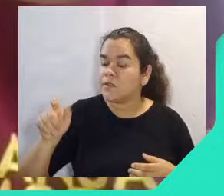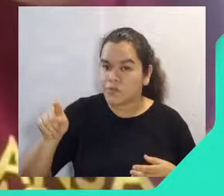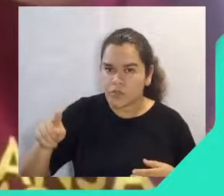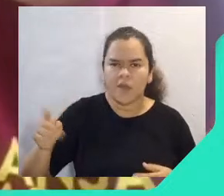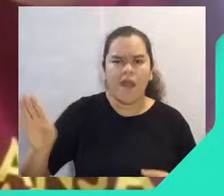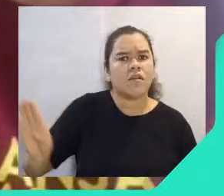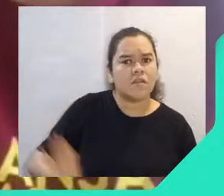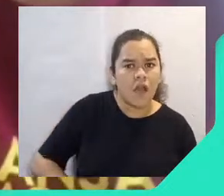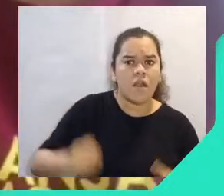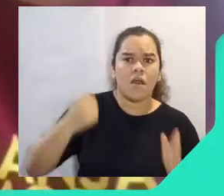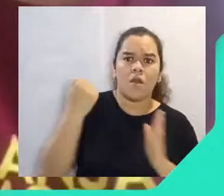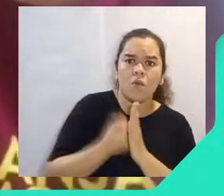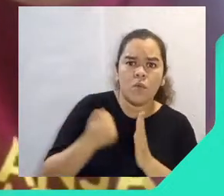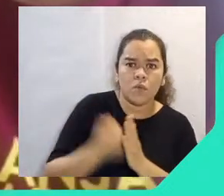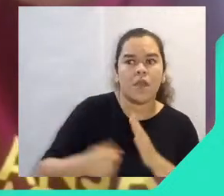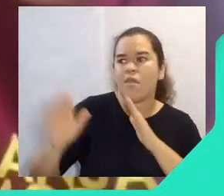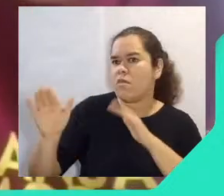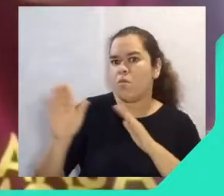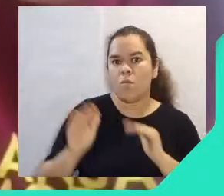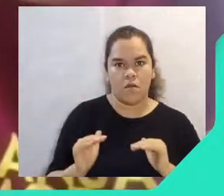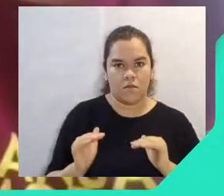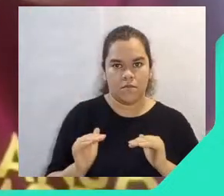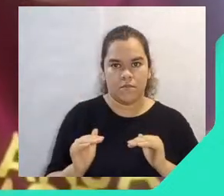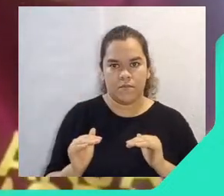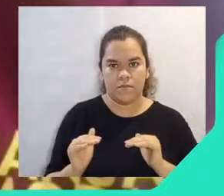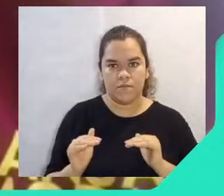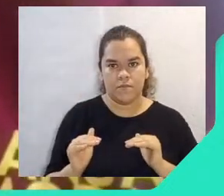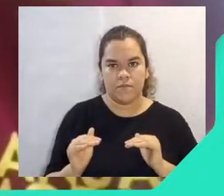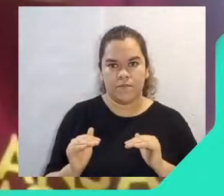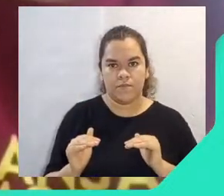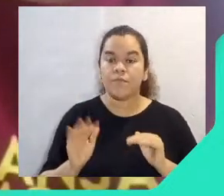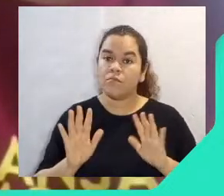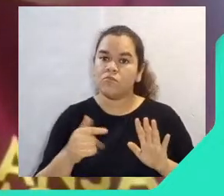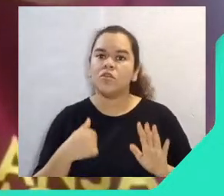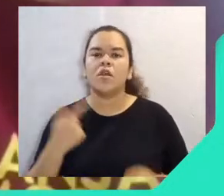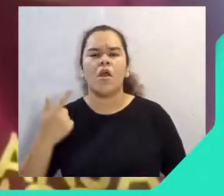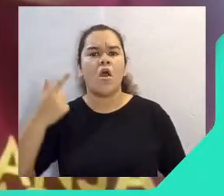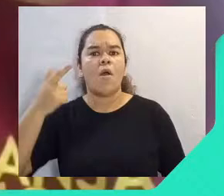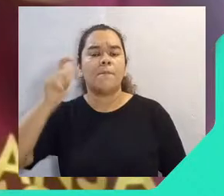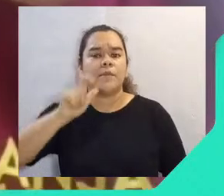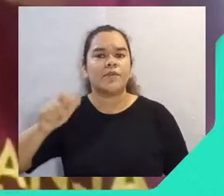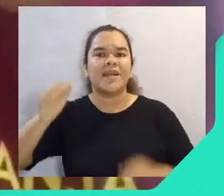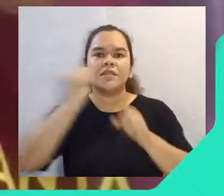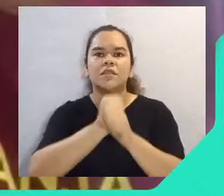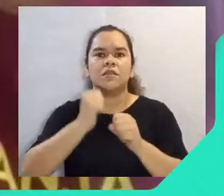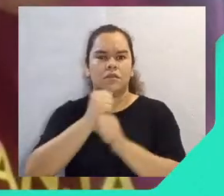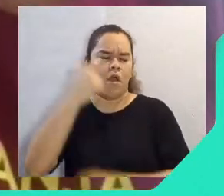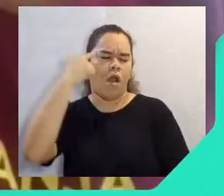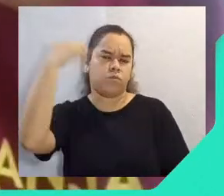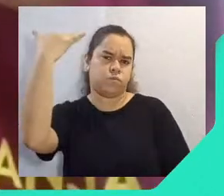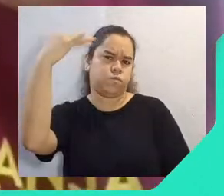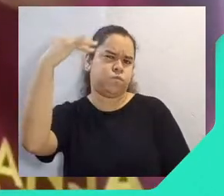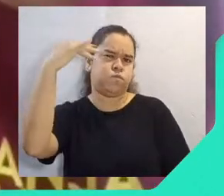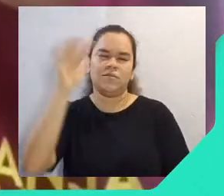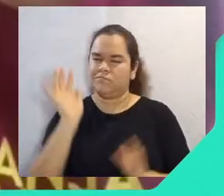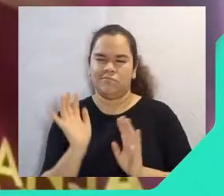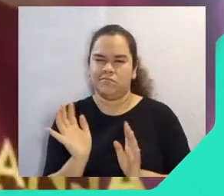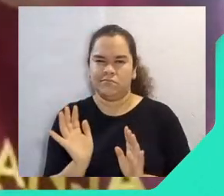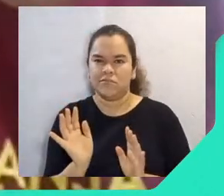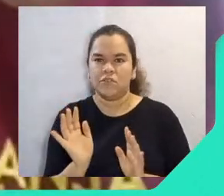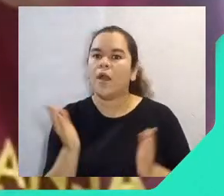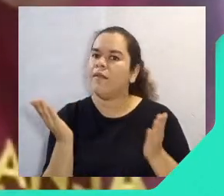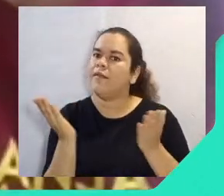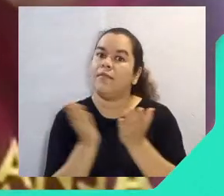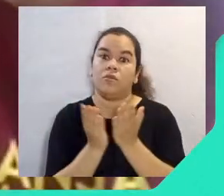Yo les digo, yo estoy en ingeniería, no hace falta ser súper inteligente, hay que sentarse a estudiar. Eso es